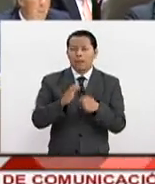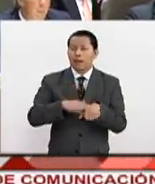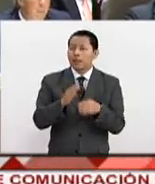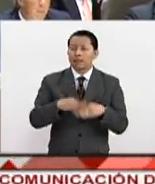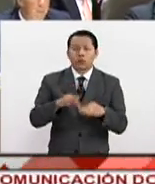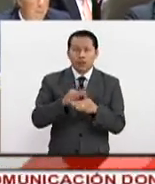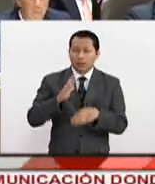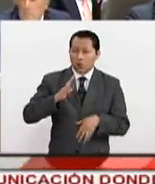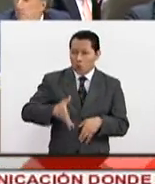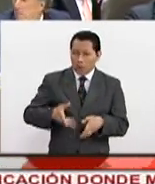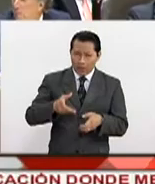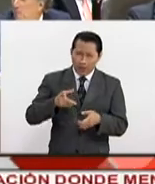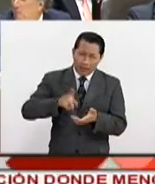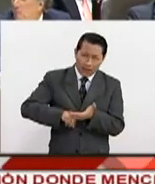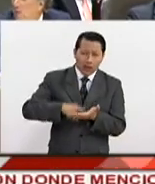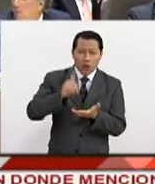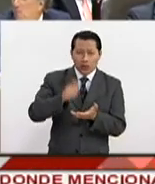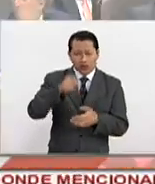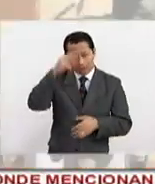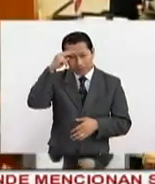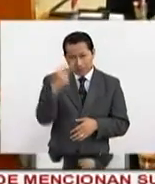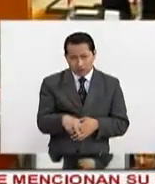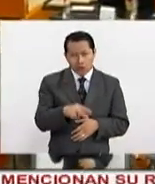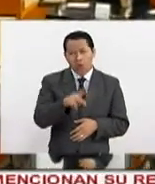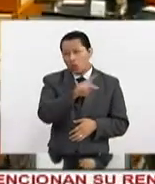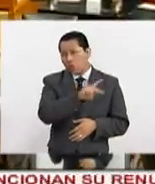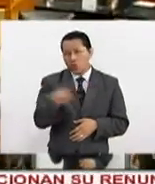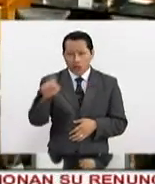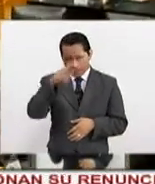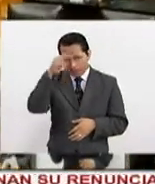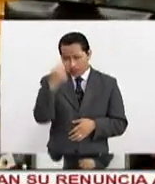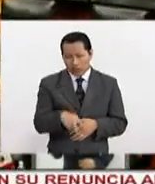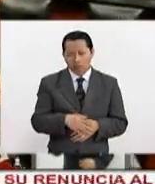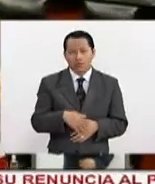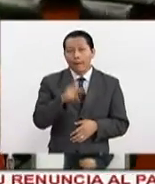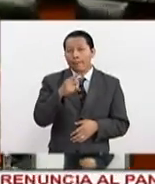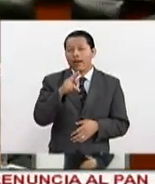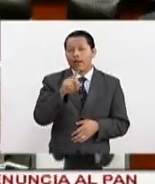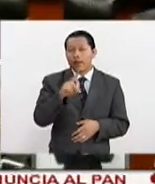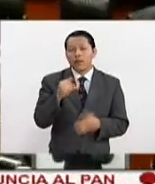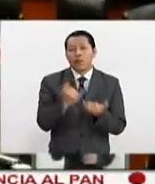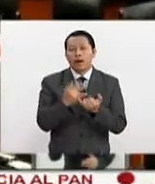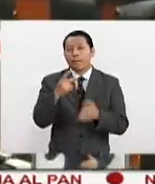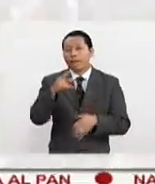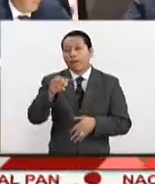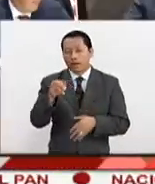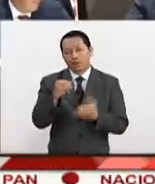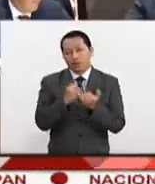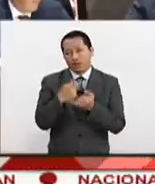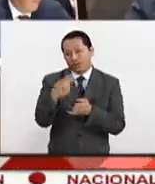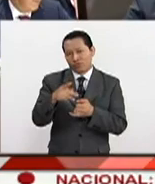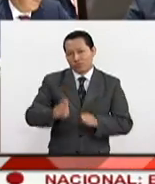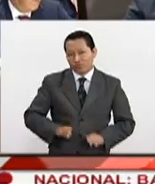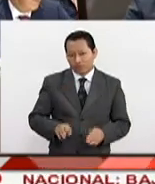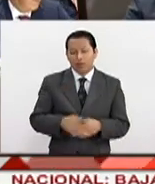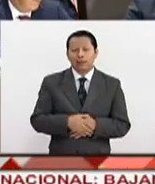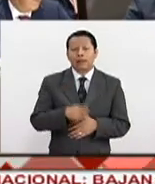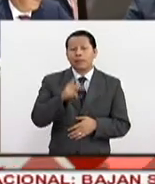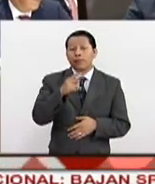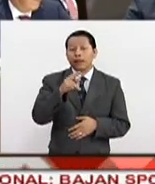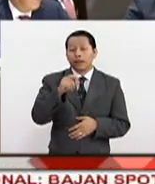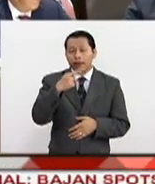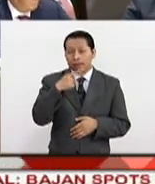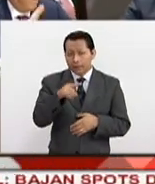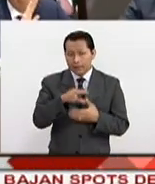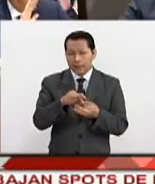México. Todos somos mexicanos. El PRD y el PRI también fijaron su postura. El PRD demanda incluir